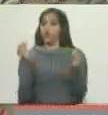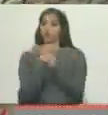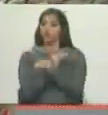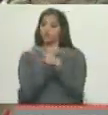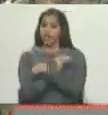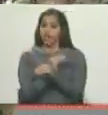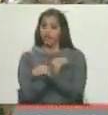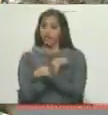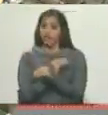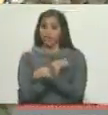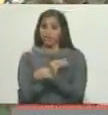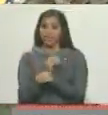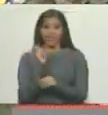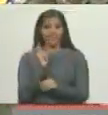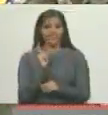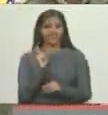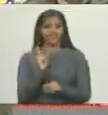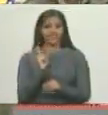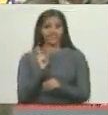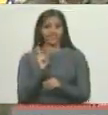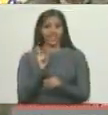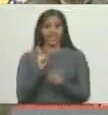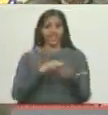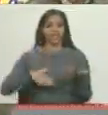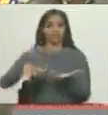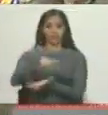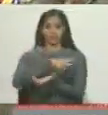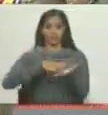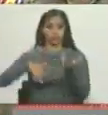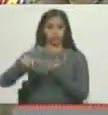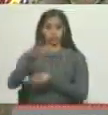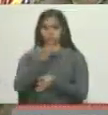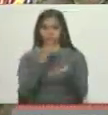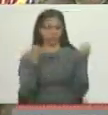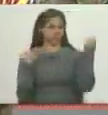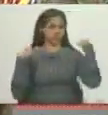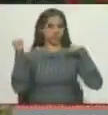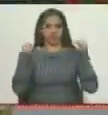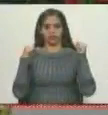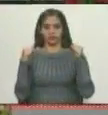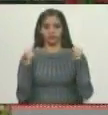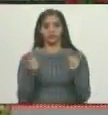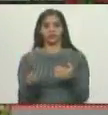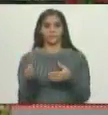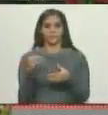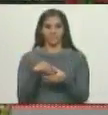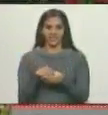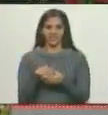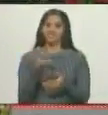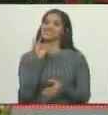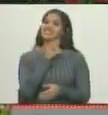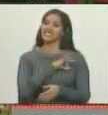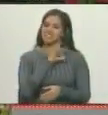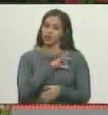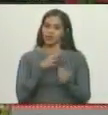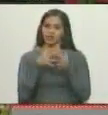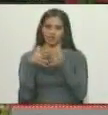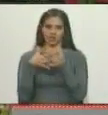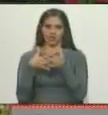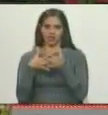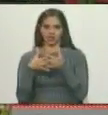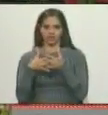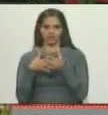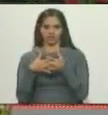Lo contrario es el caos y la anarquía. Es más, señores imperialistas,